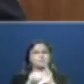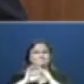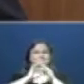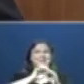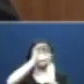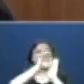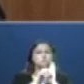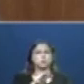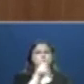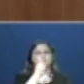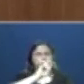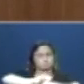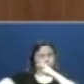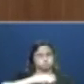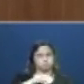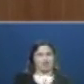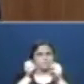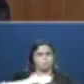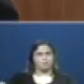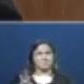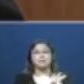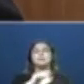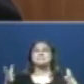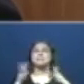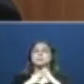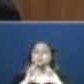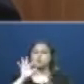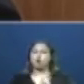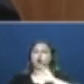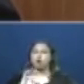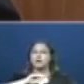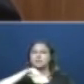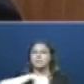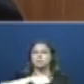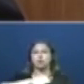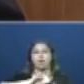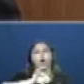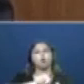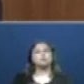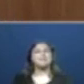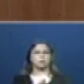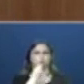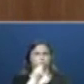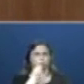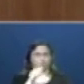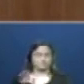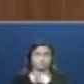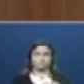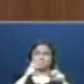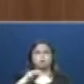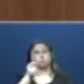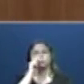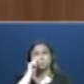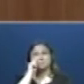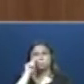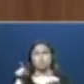así como la estructura orgánica y el funcionamiento de la junta arbitral de consumo el turismo aporta el